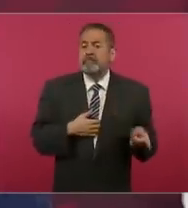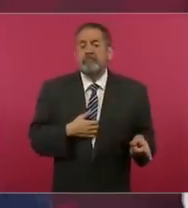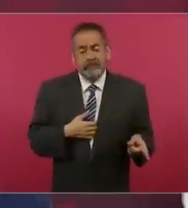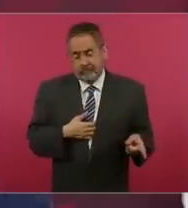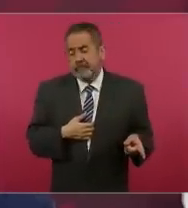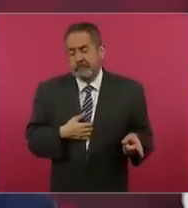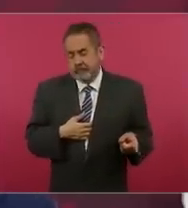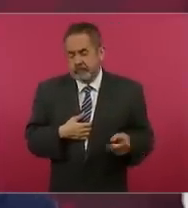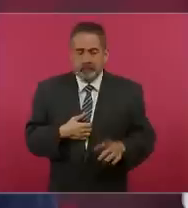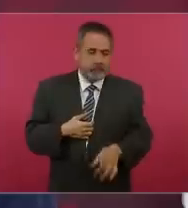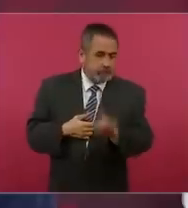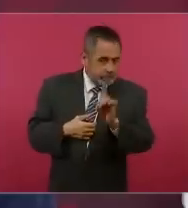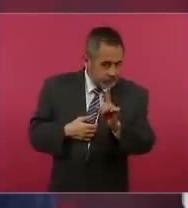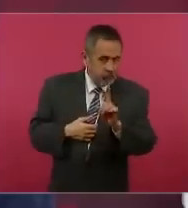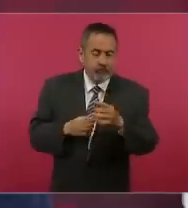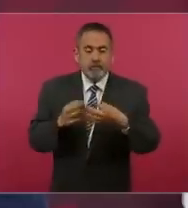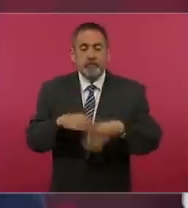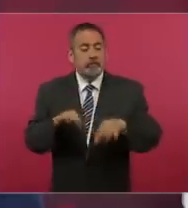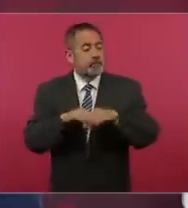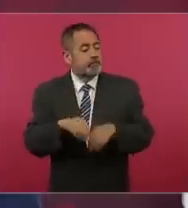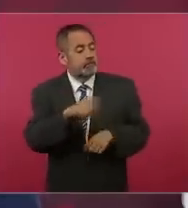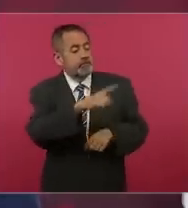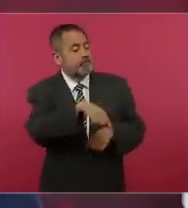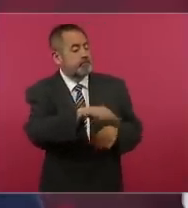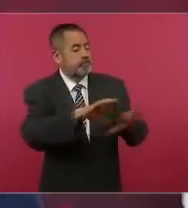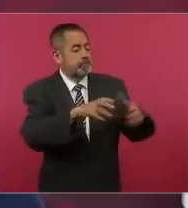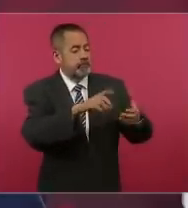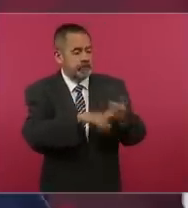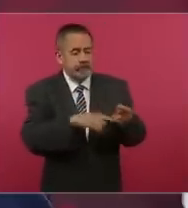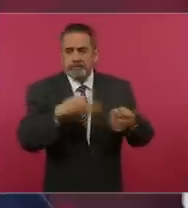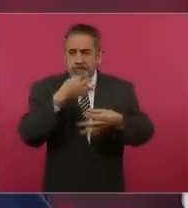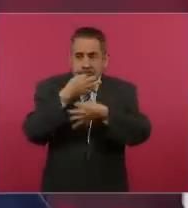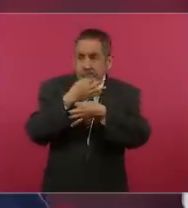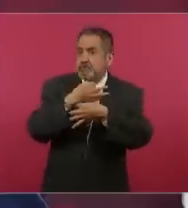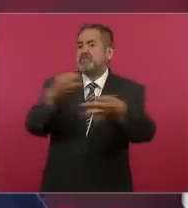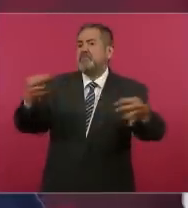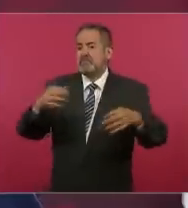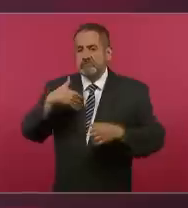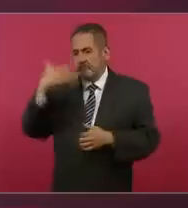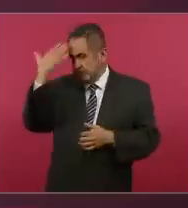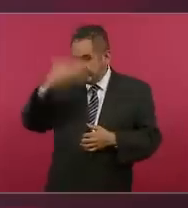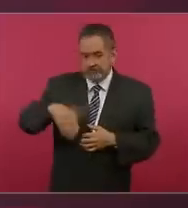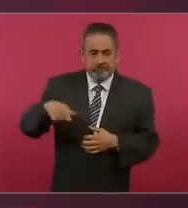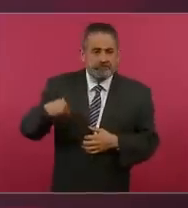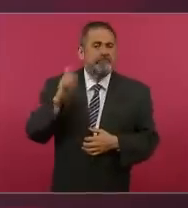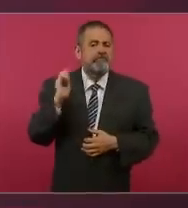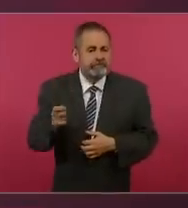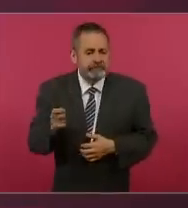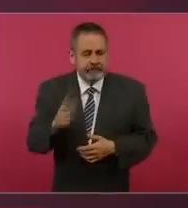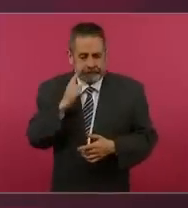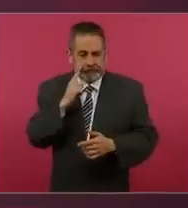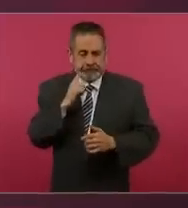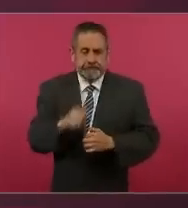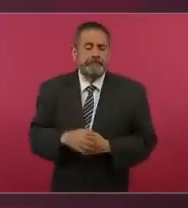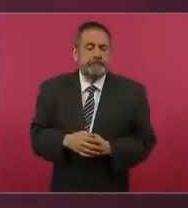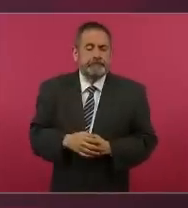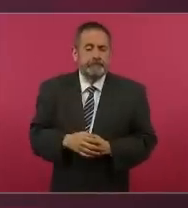y es importante que se sepa que